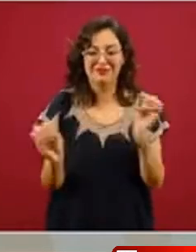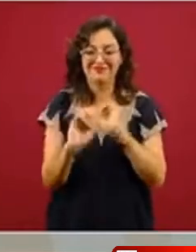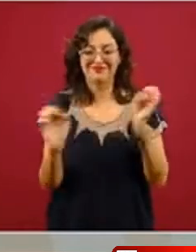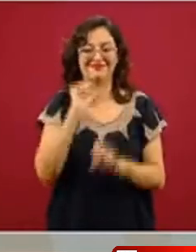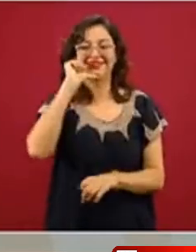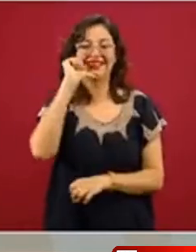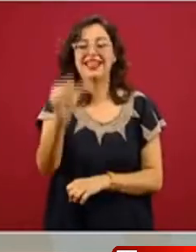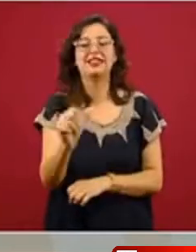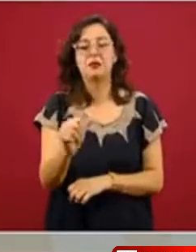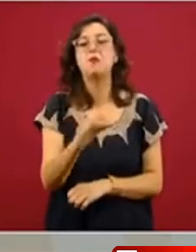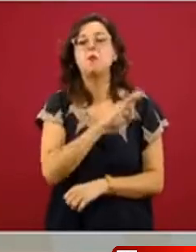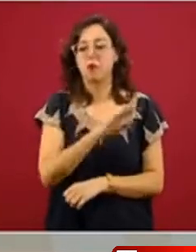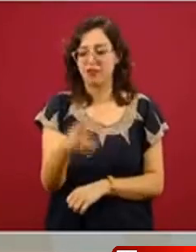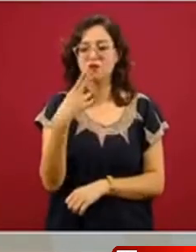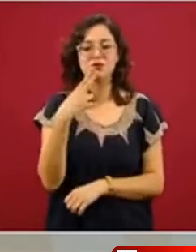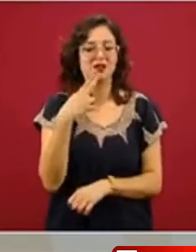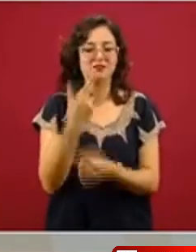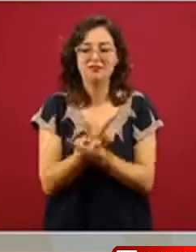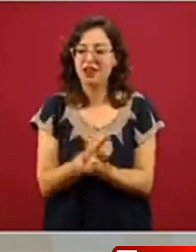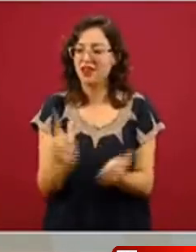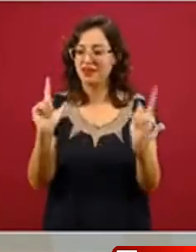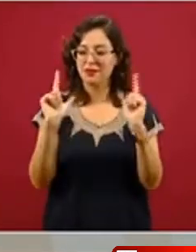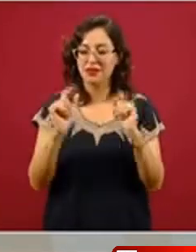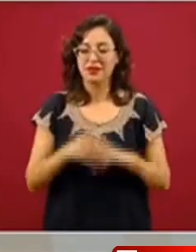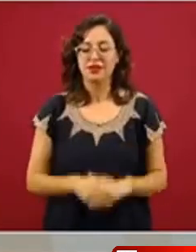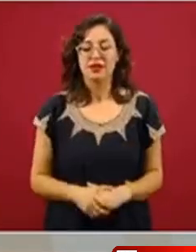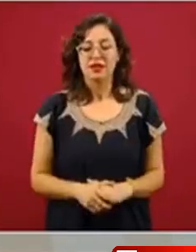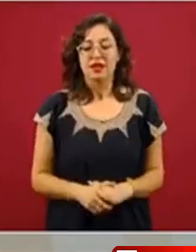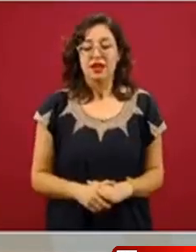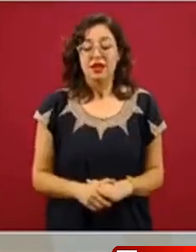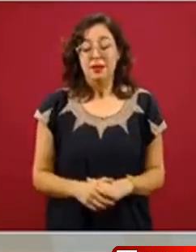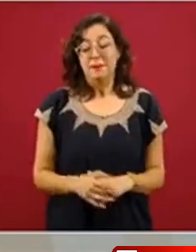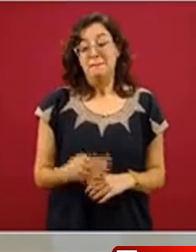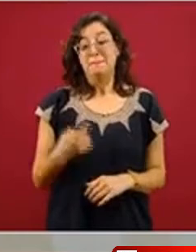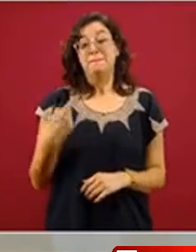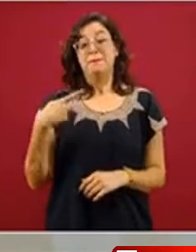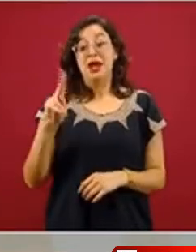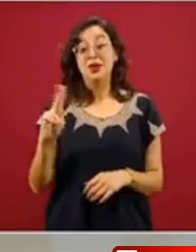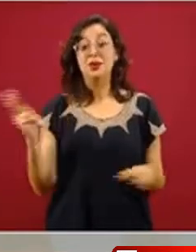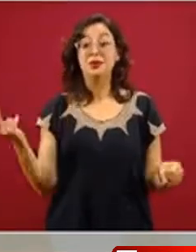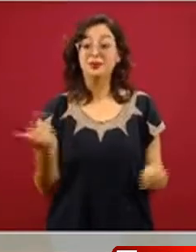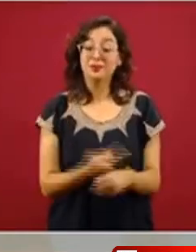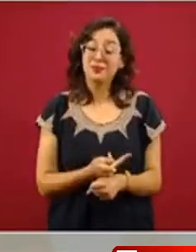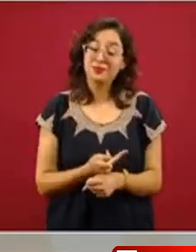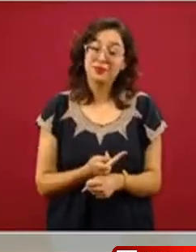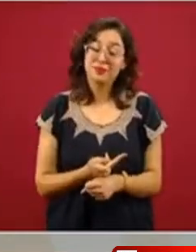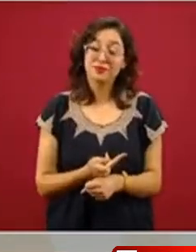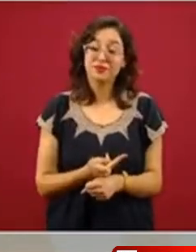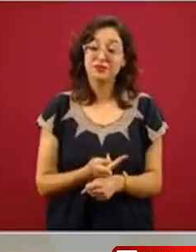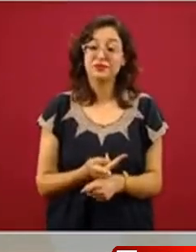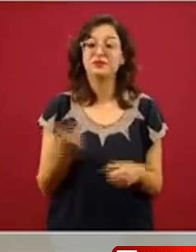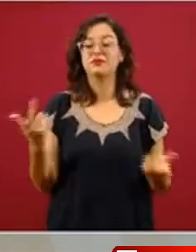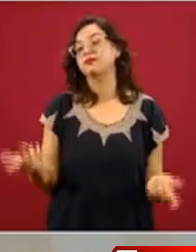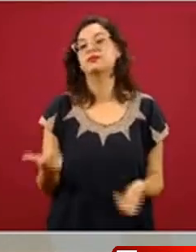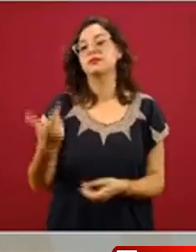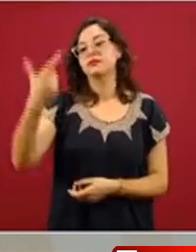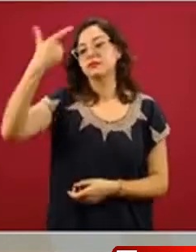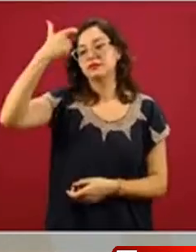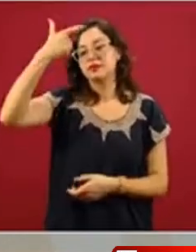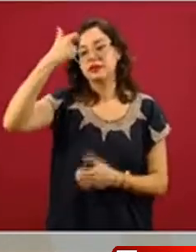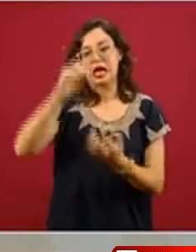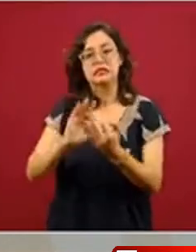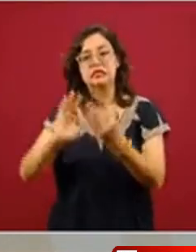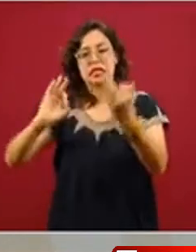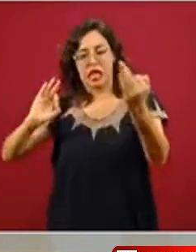y se pueden usar. Ahora, limitaciones que ofrece la termometría a distancia, como se conoce con